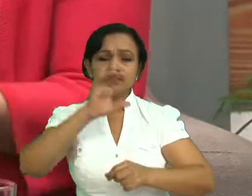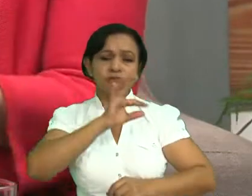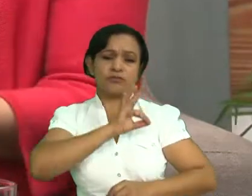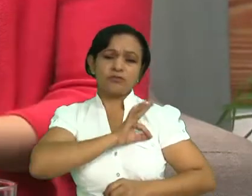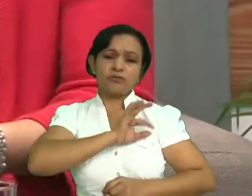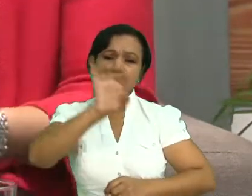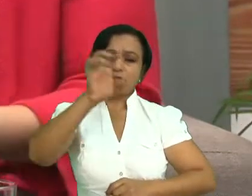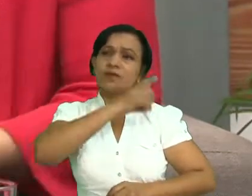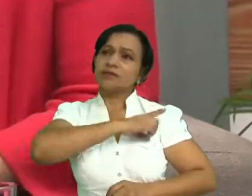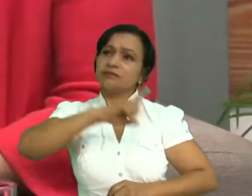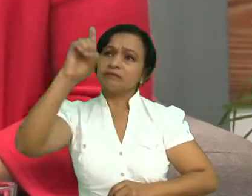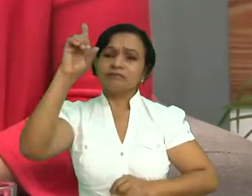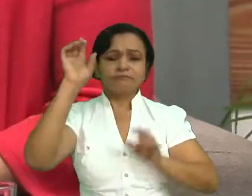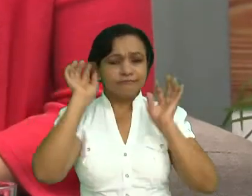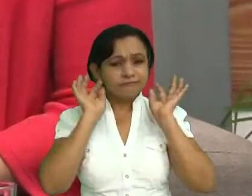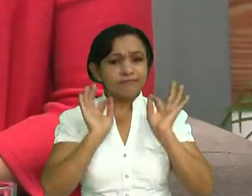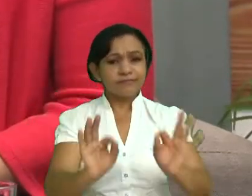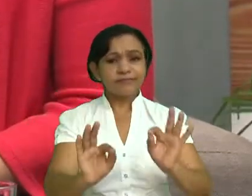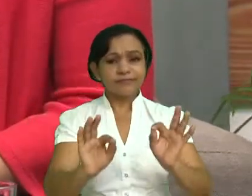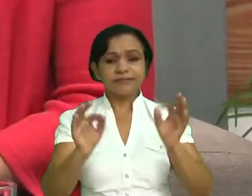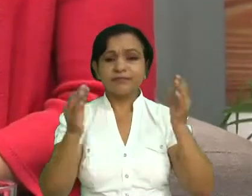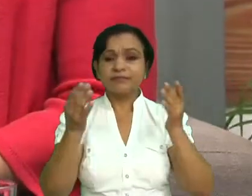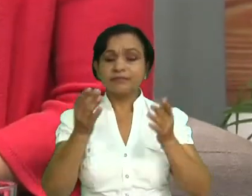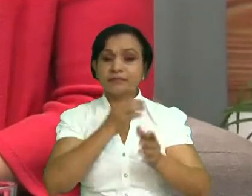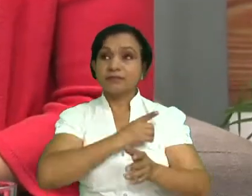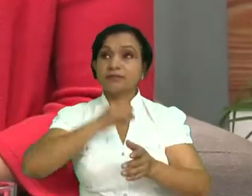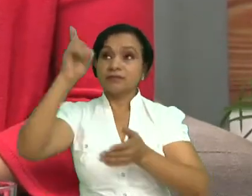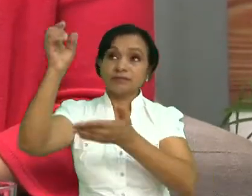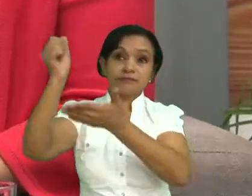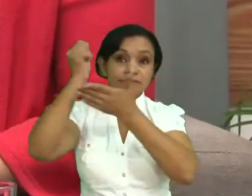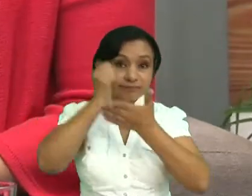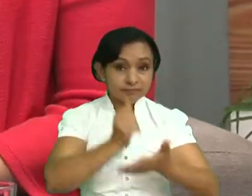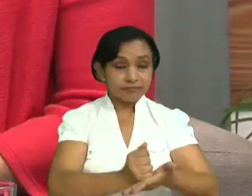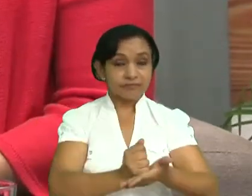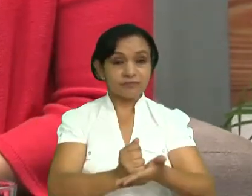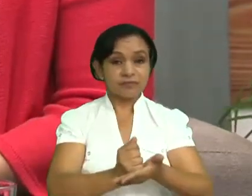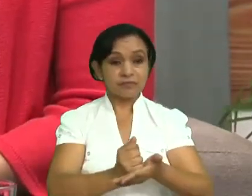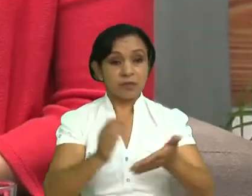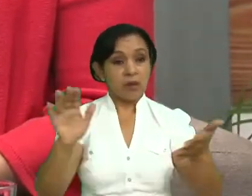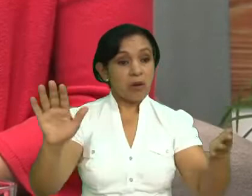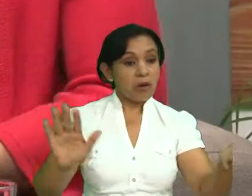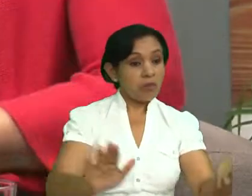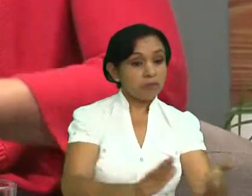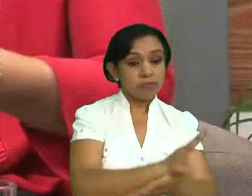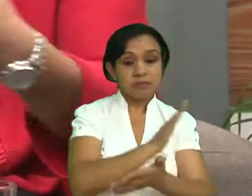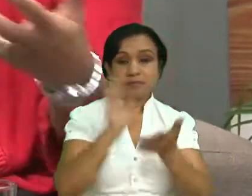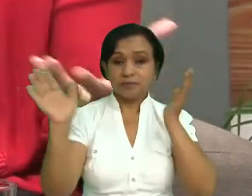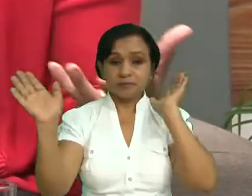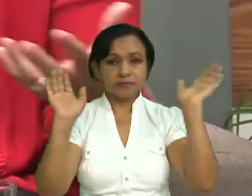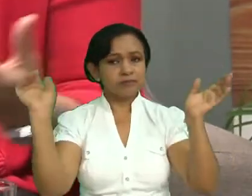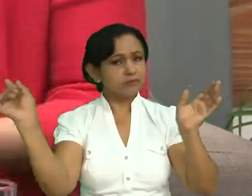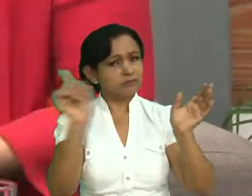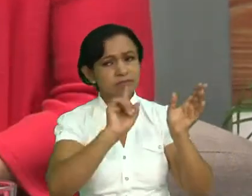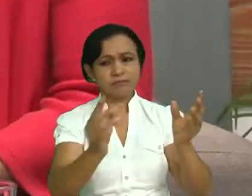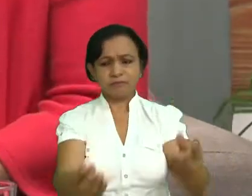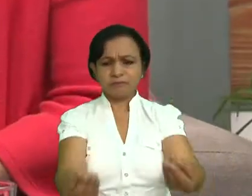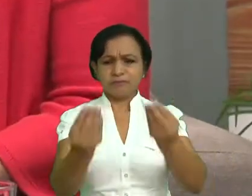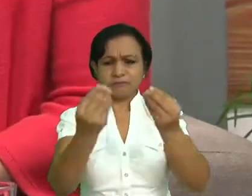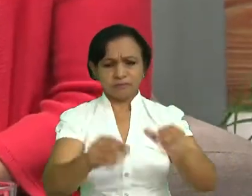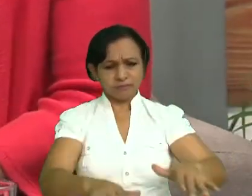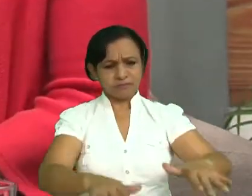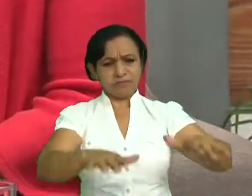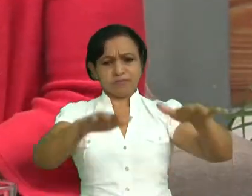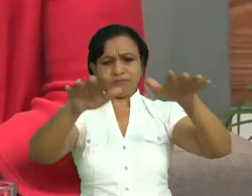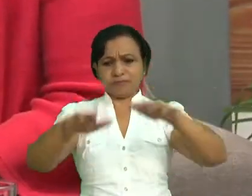Nosotros, hablando de todos los productos que hay en los mercados, no hay desabastecimiento, están llenos los mercados de